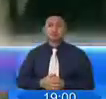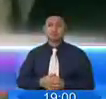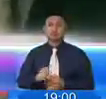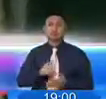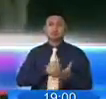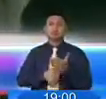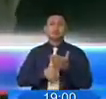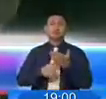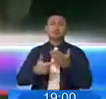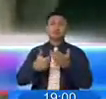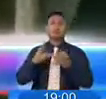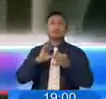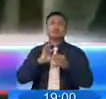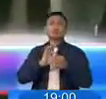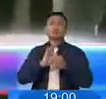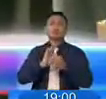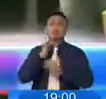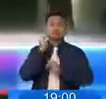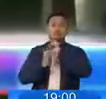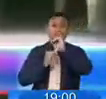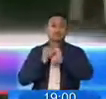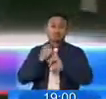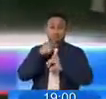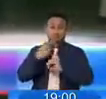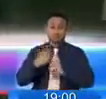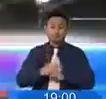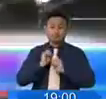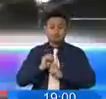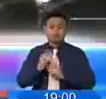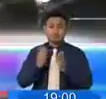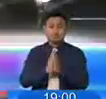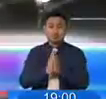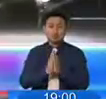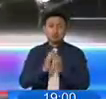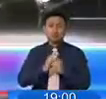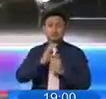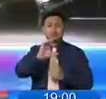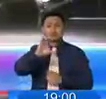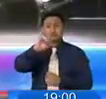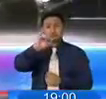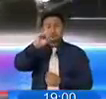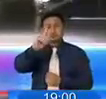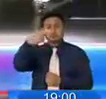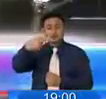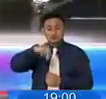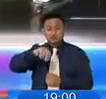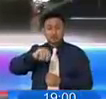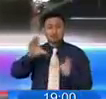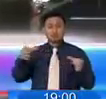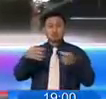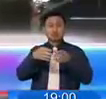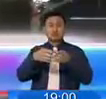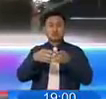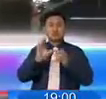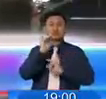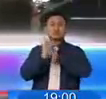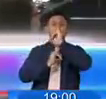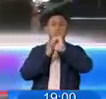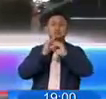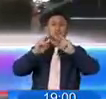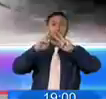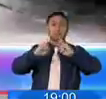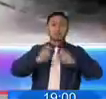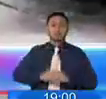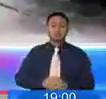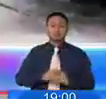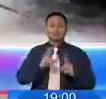de Relaciones Exteriores, María Fernanda Espinosa, anunció que se solicitó a la CIDH la conformación de la Comisión Internacional de